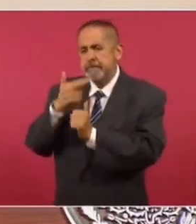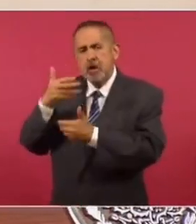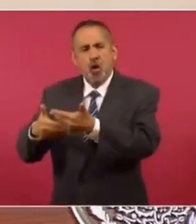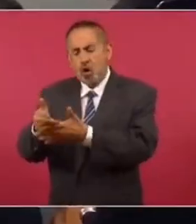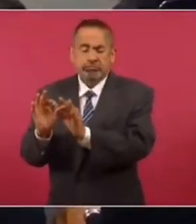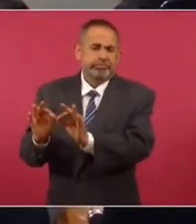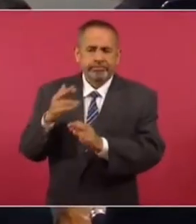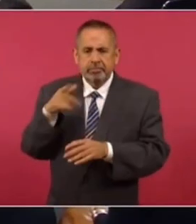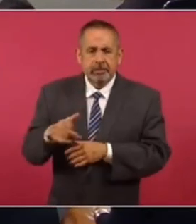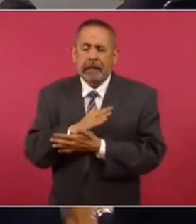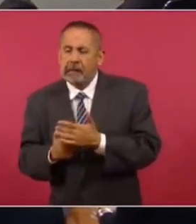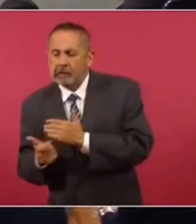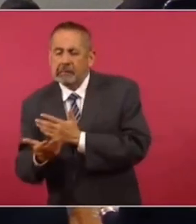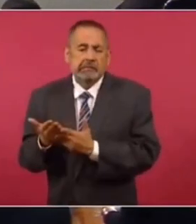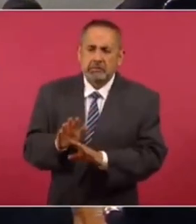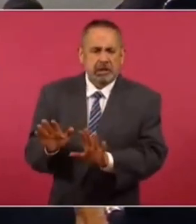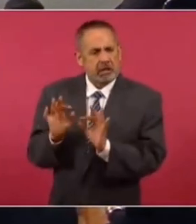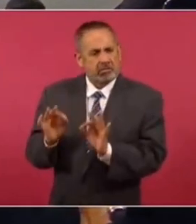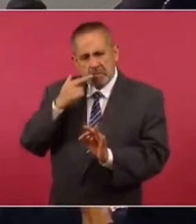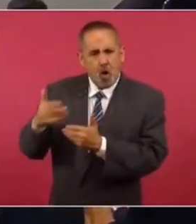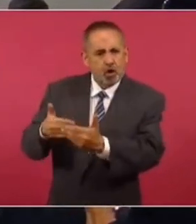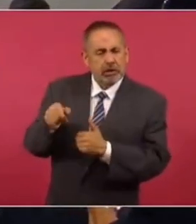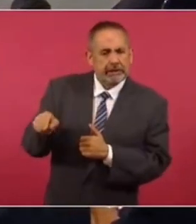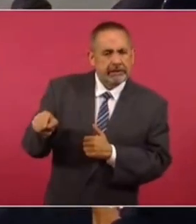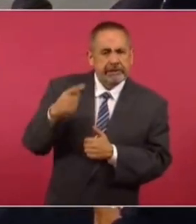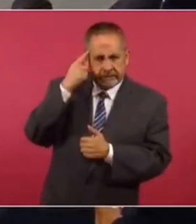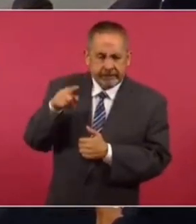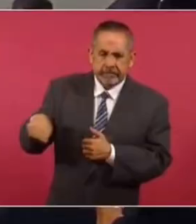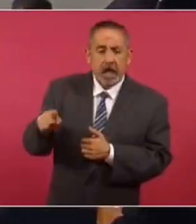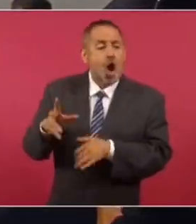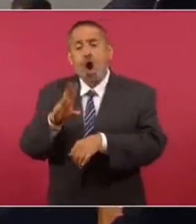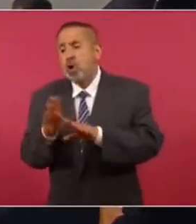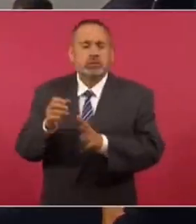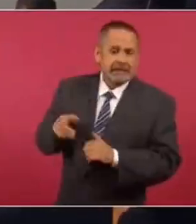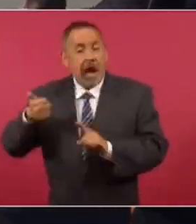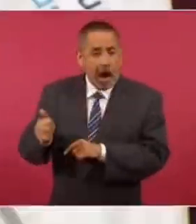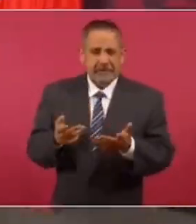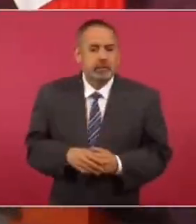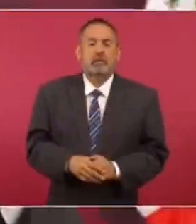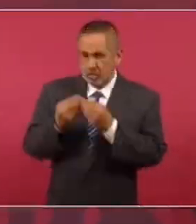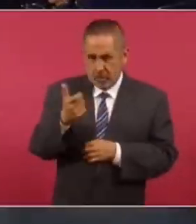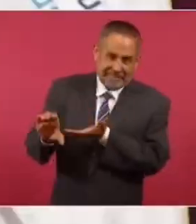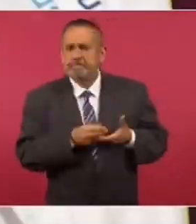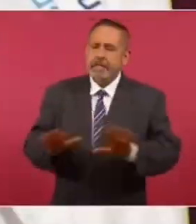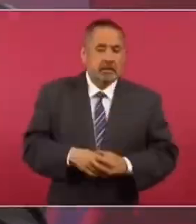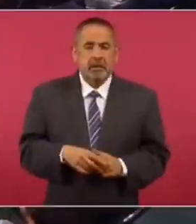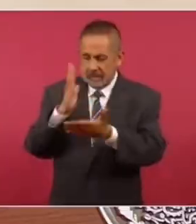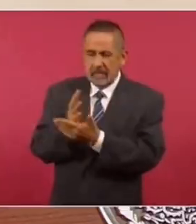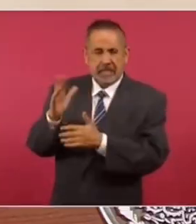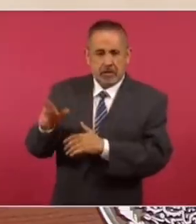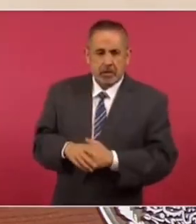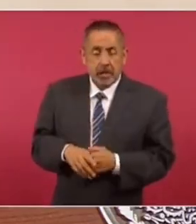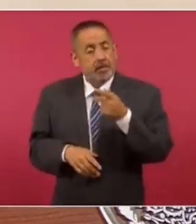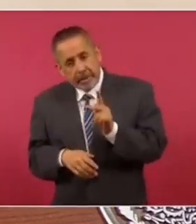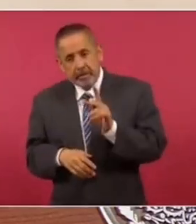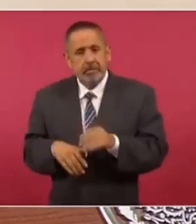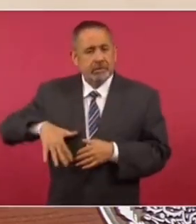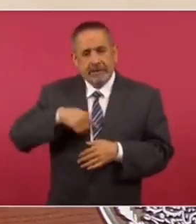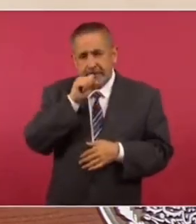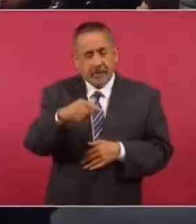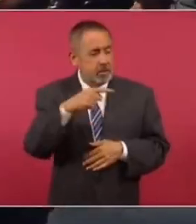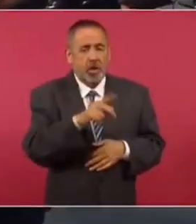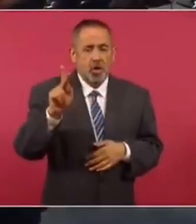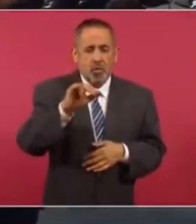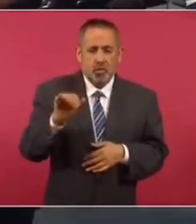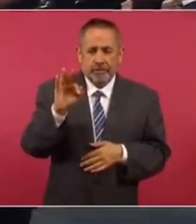ya no hay moches para autorizar el presupuesto. Unos momentos después. Sin embargo, como tú lo señalas, el